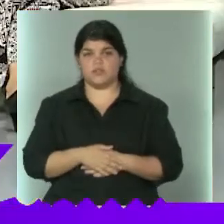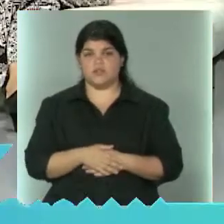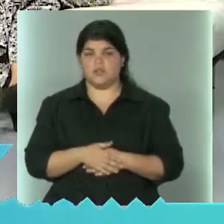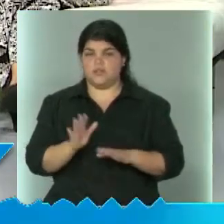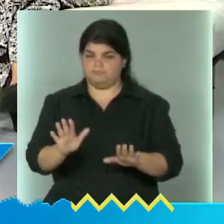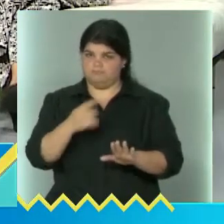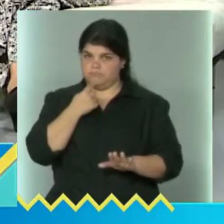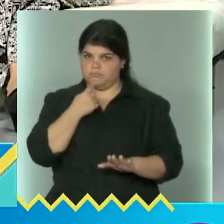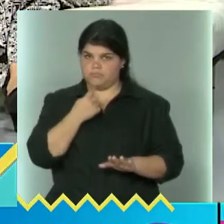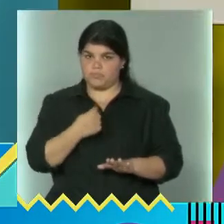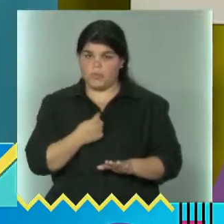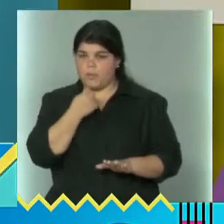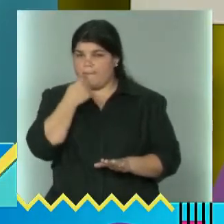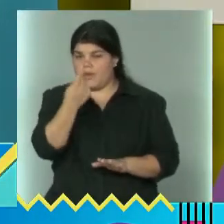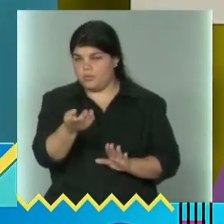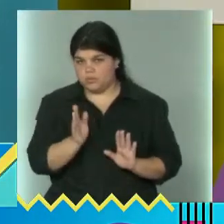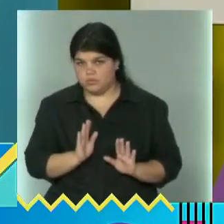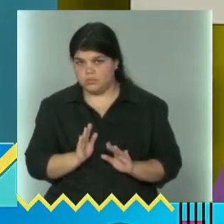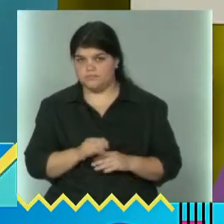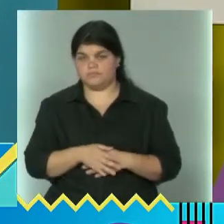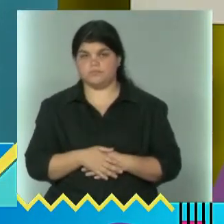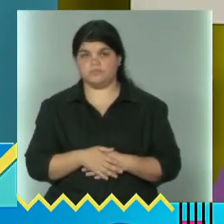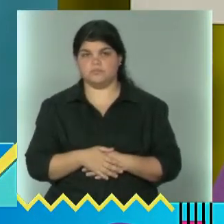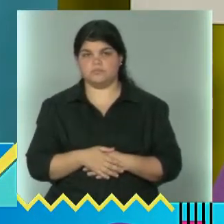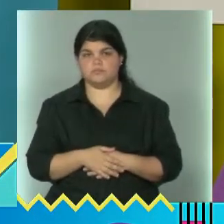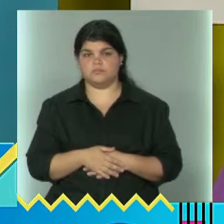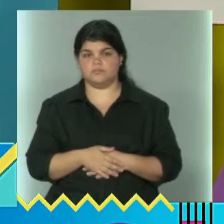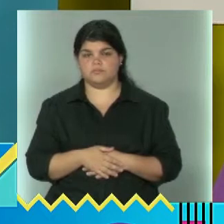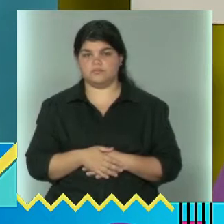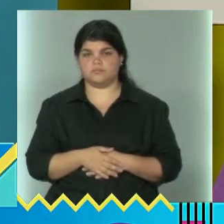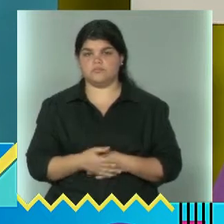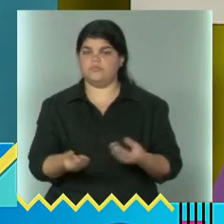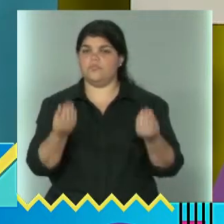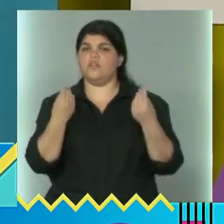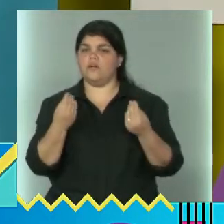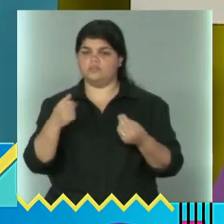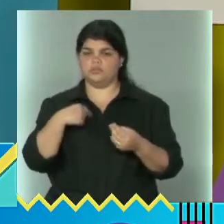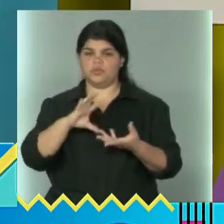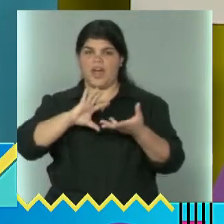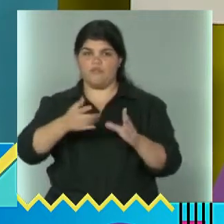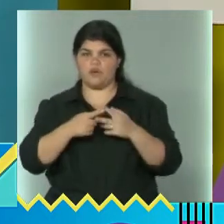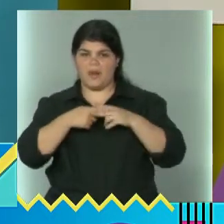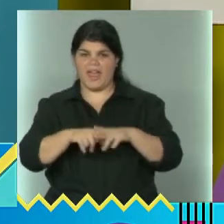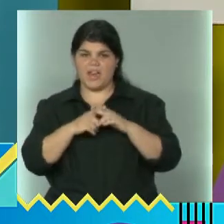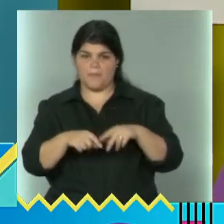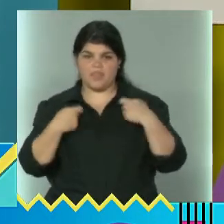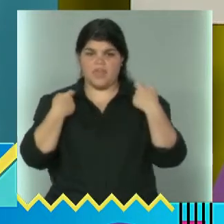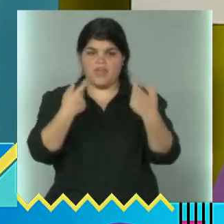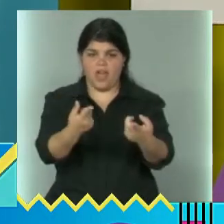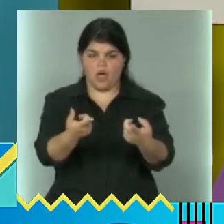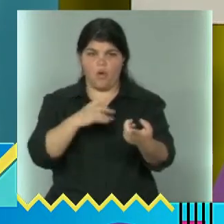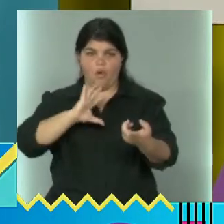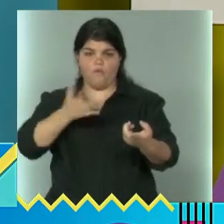un cuestionamiento que se me viene es cómo yo aplico, ¿no? O le doy una herramienta al otro en función de lo que me pasa a mí y a veces esa